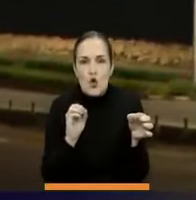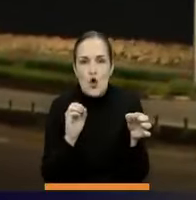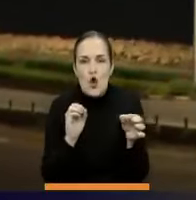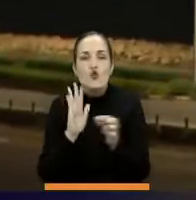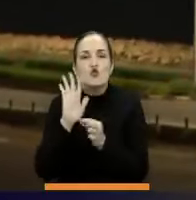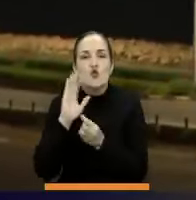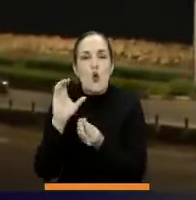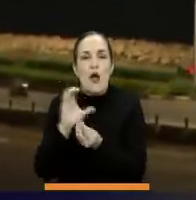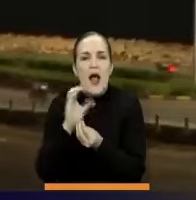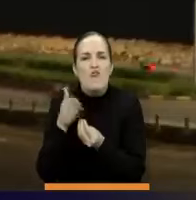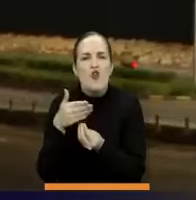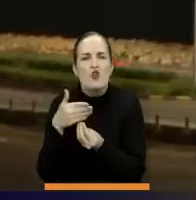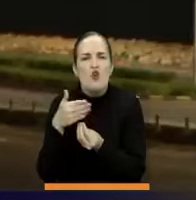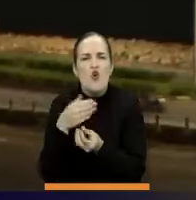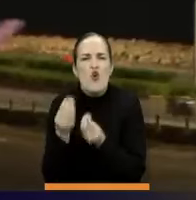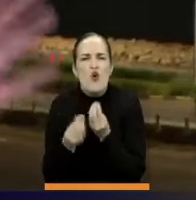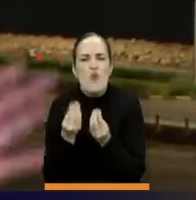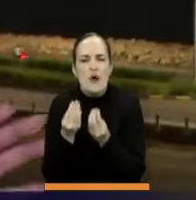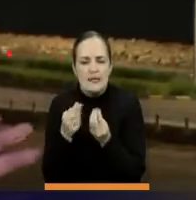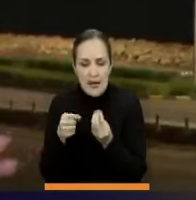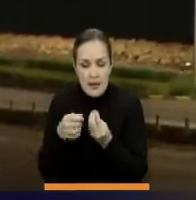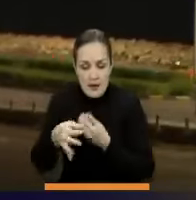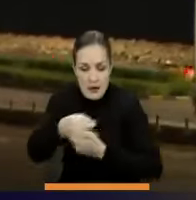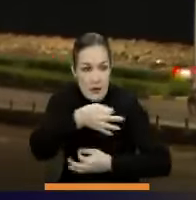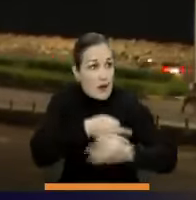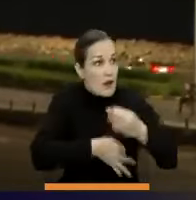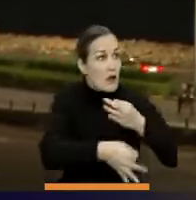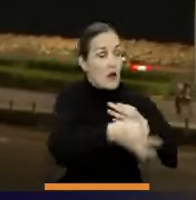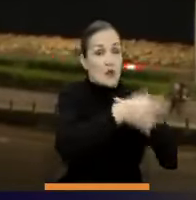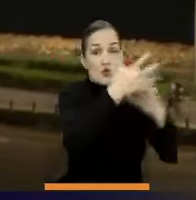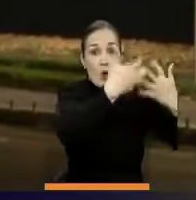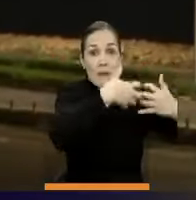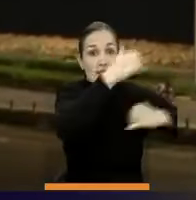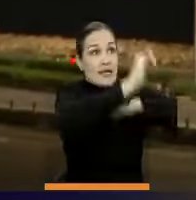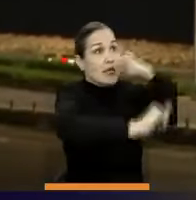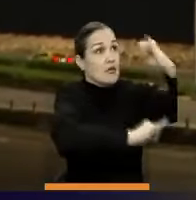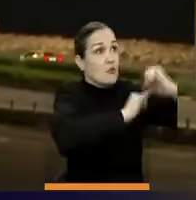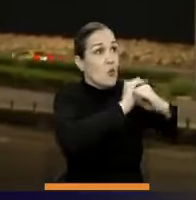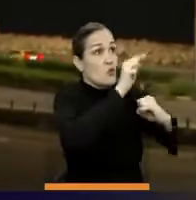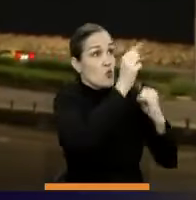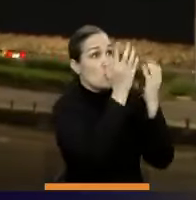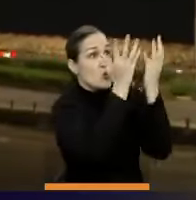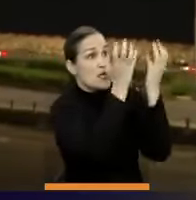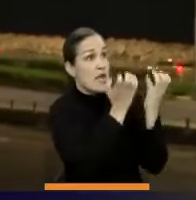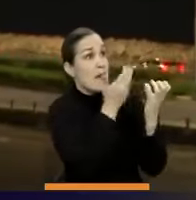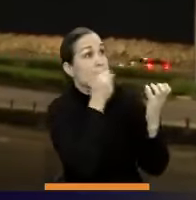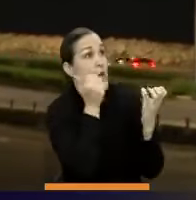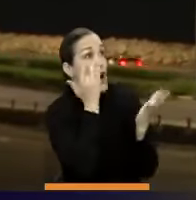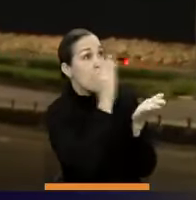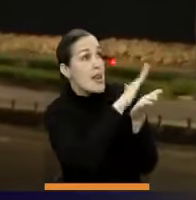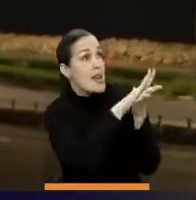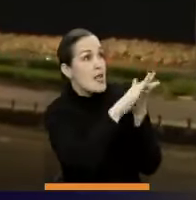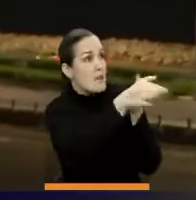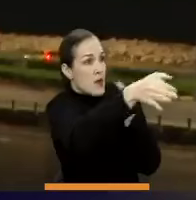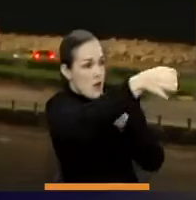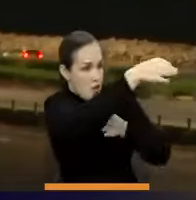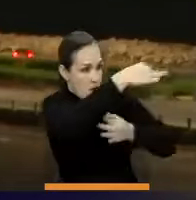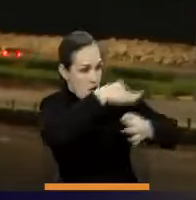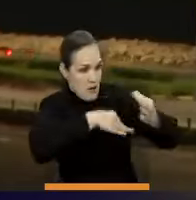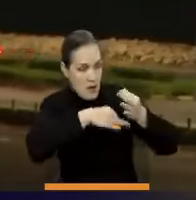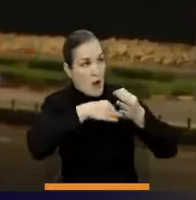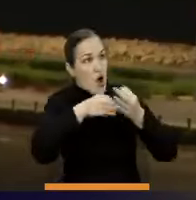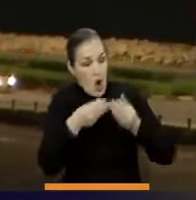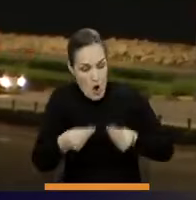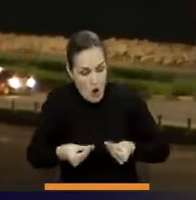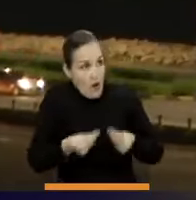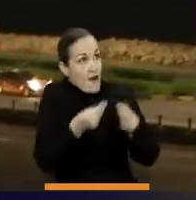a nivel financiero con diversas empresas extranjeras que desean reducir su huella de carbono compensando, comprando